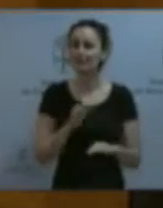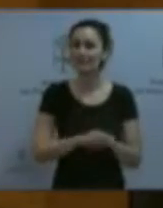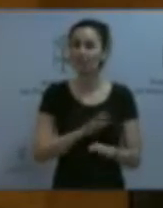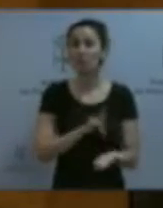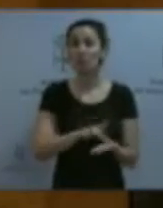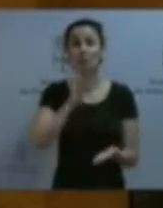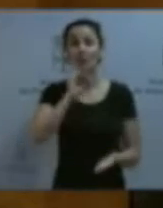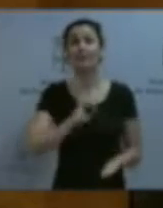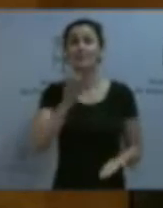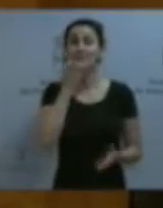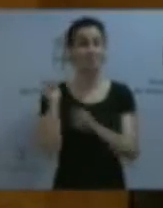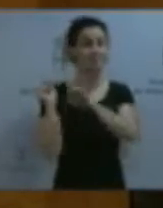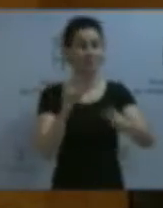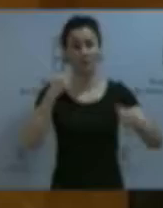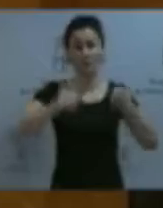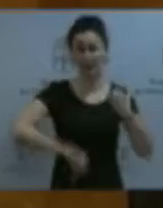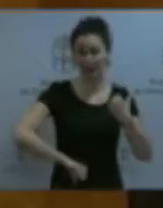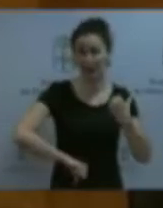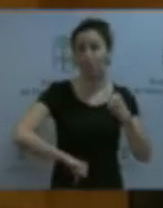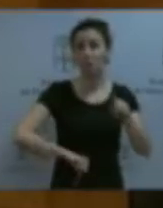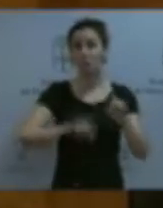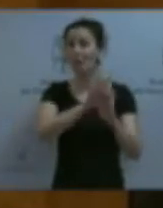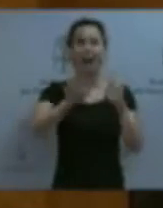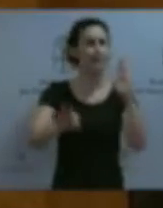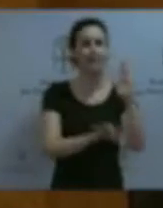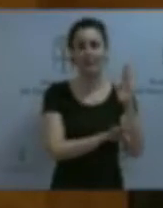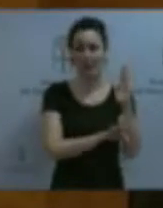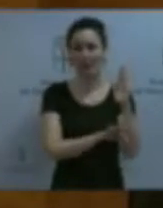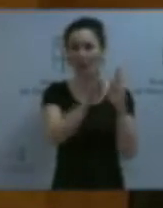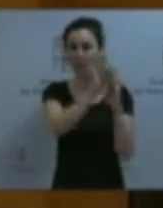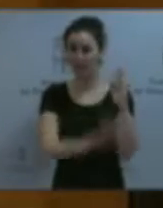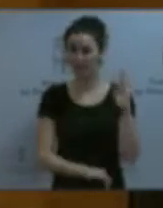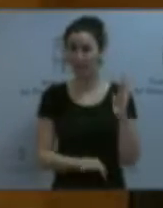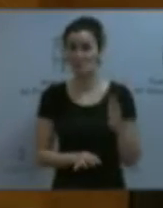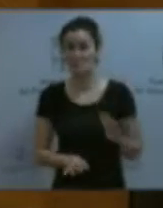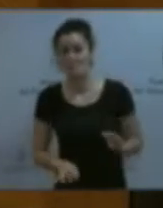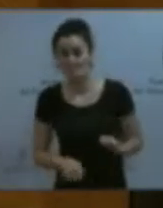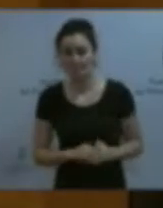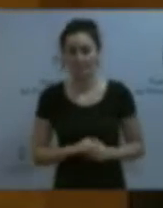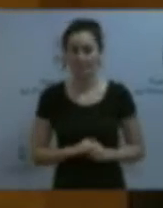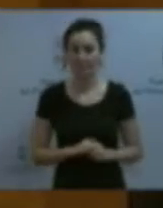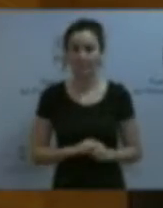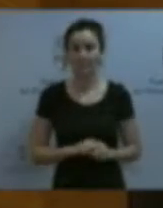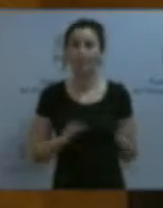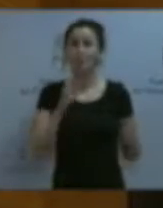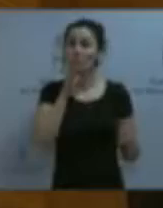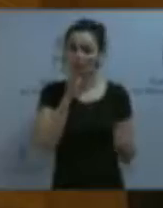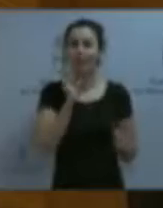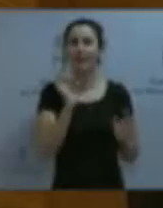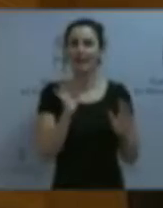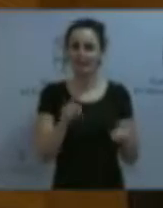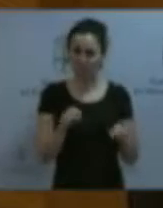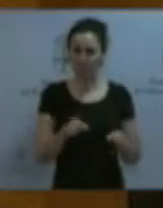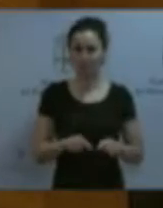llamada: si rechaza la intervención, va usted al final de la lista. Porque algo que sí ocurre